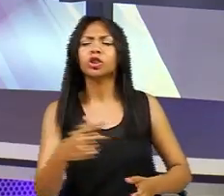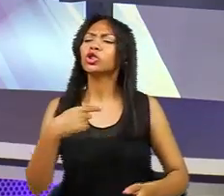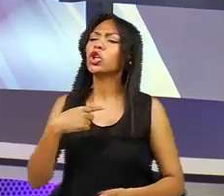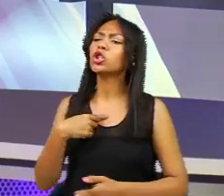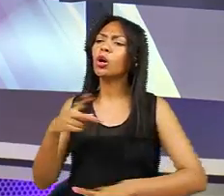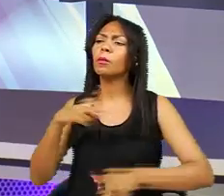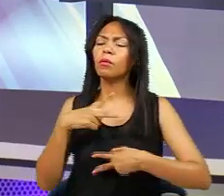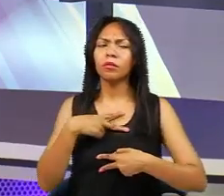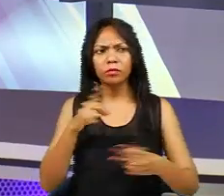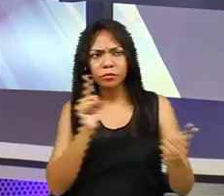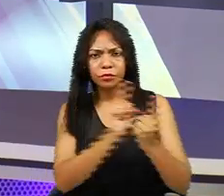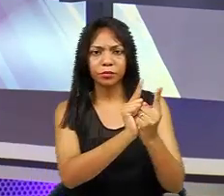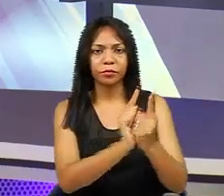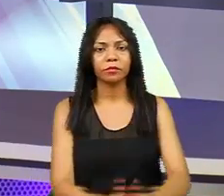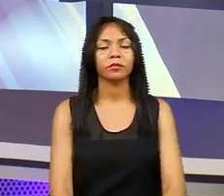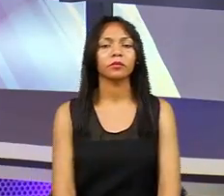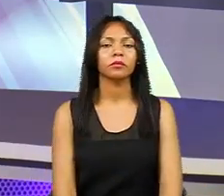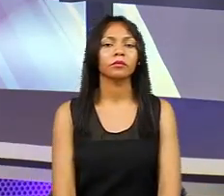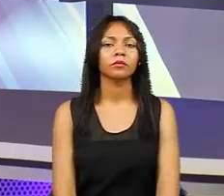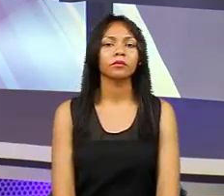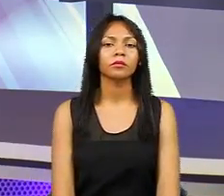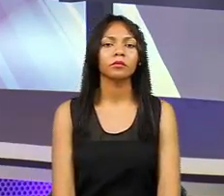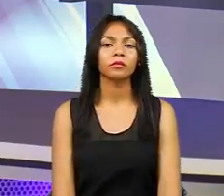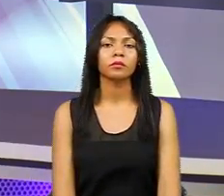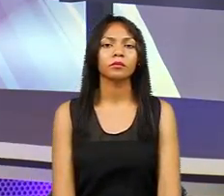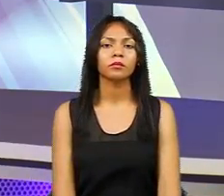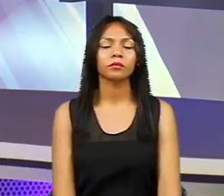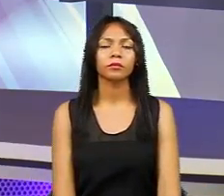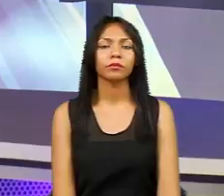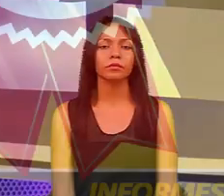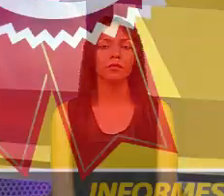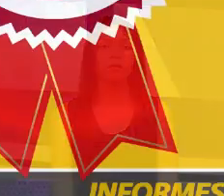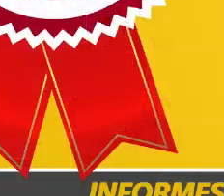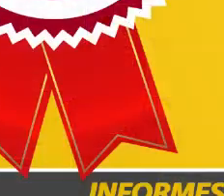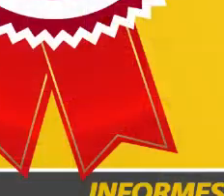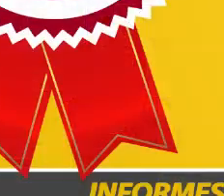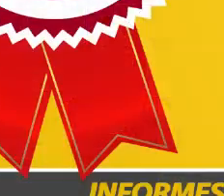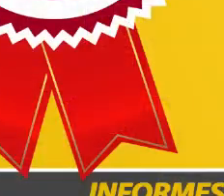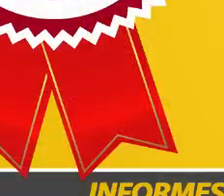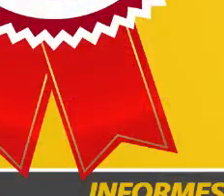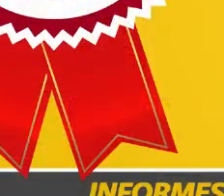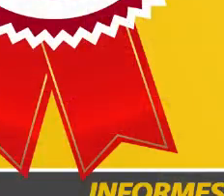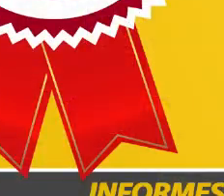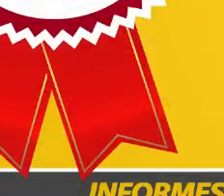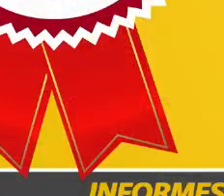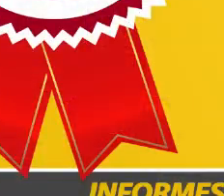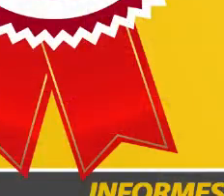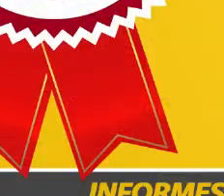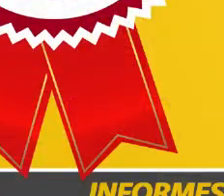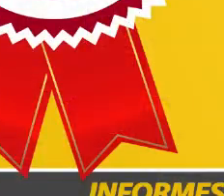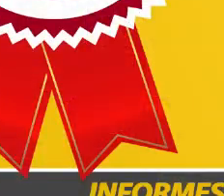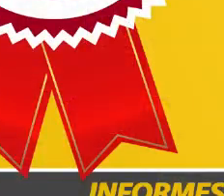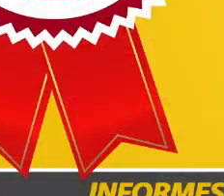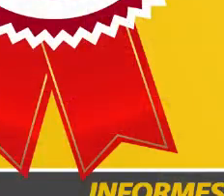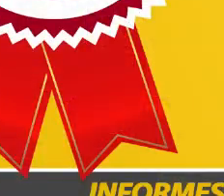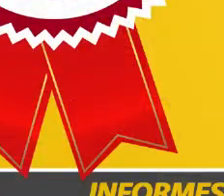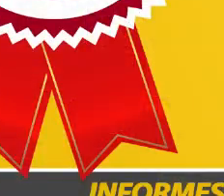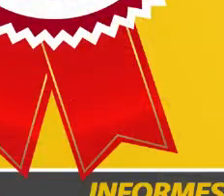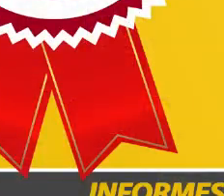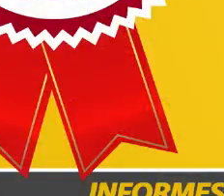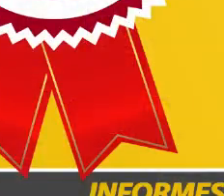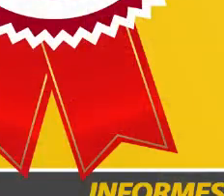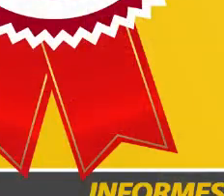Cira. Instituto Nacional del Petróleo, INAP, con becas efectivas de hasta el 50%, le ofrece para que usted estudie en